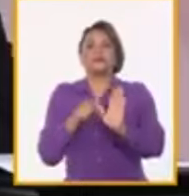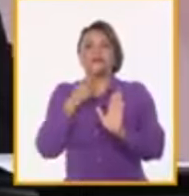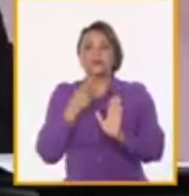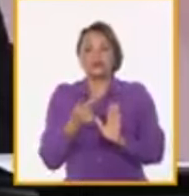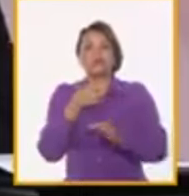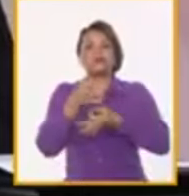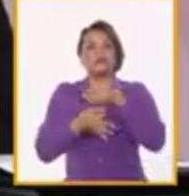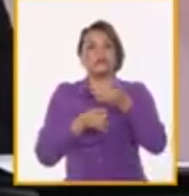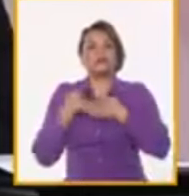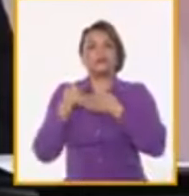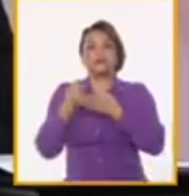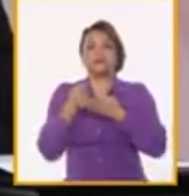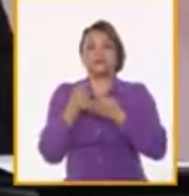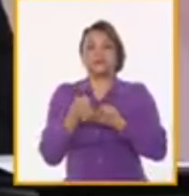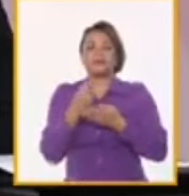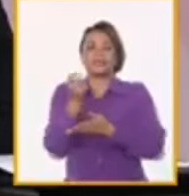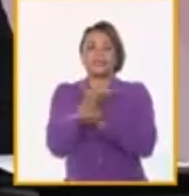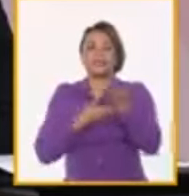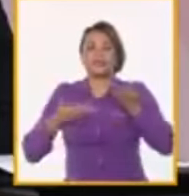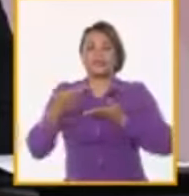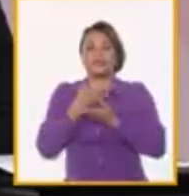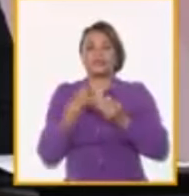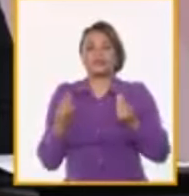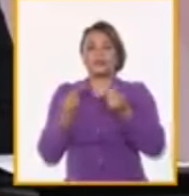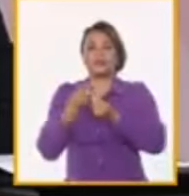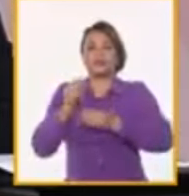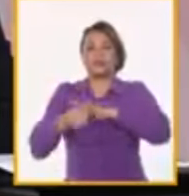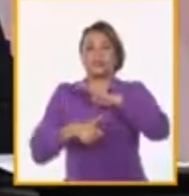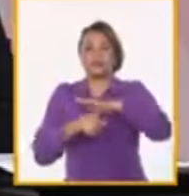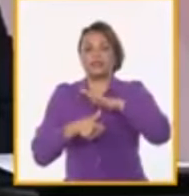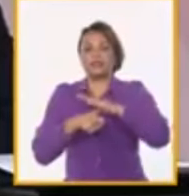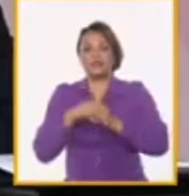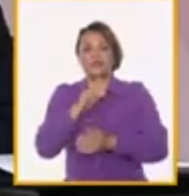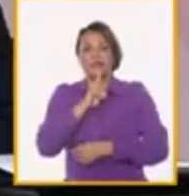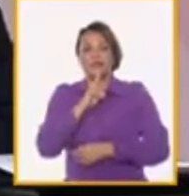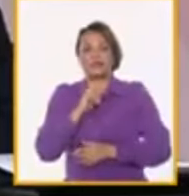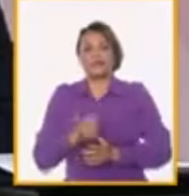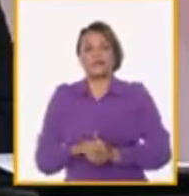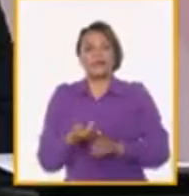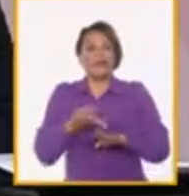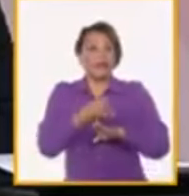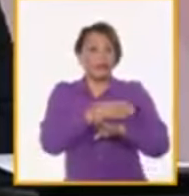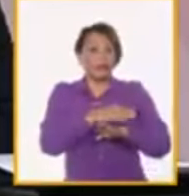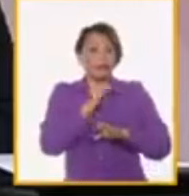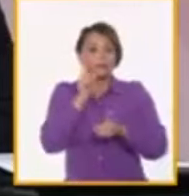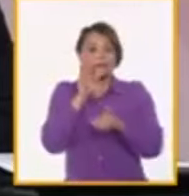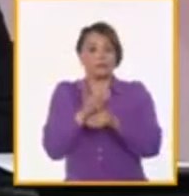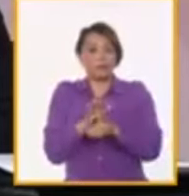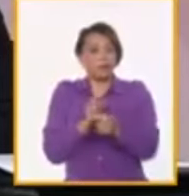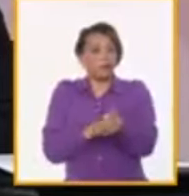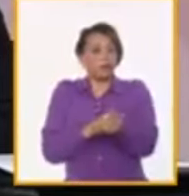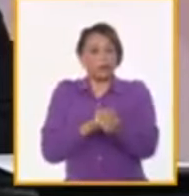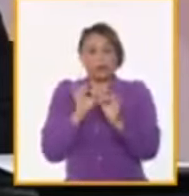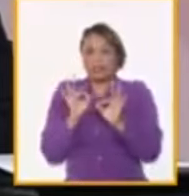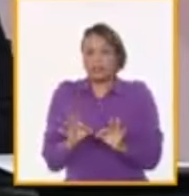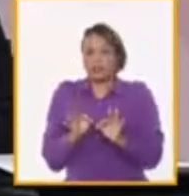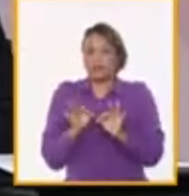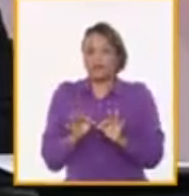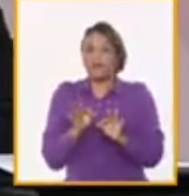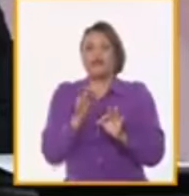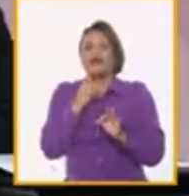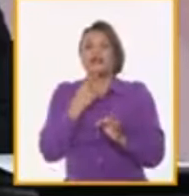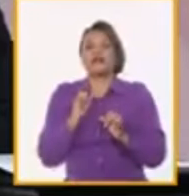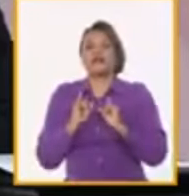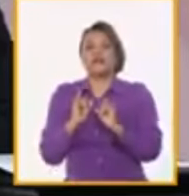de apoyo para el intercambio con el presidente del Instituto Nacional de Recursos Hidráulicos. Pero antes de comenzar, como es habitual, vamos a nuestra sección